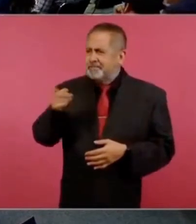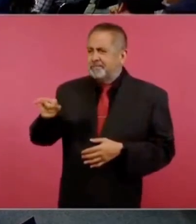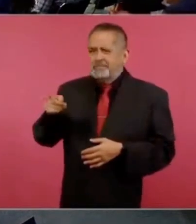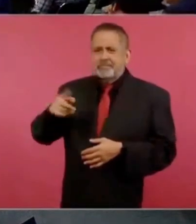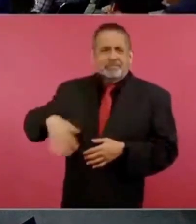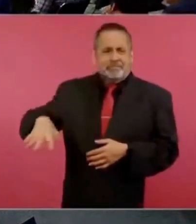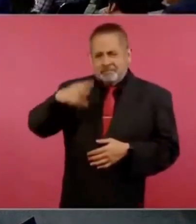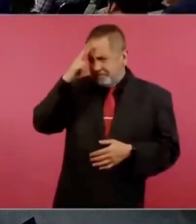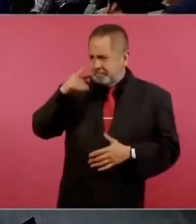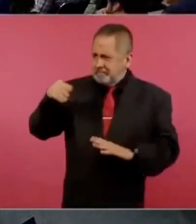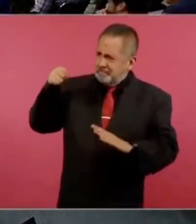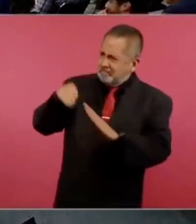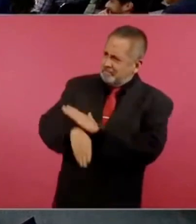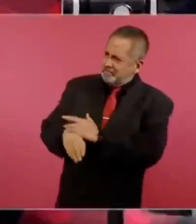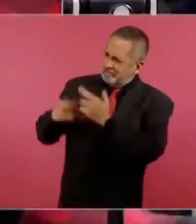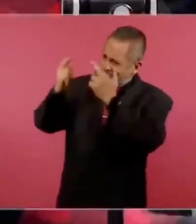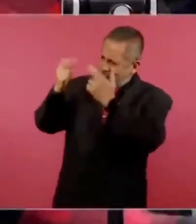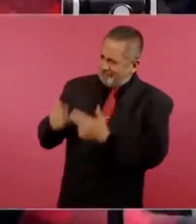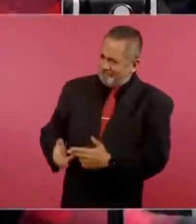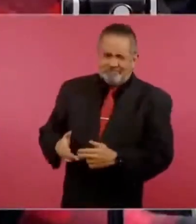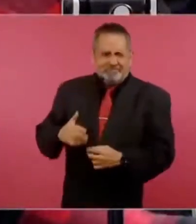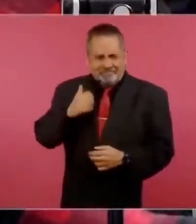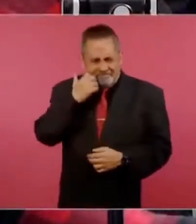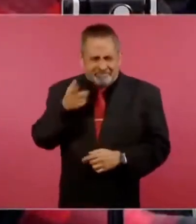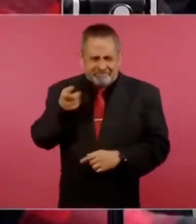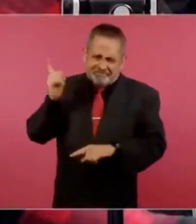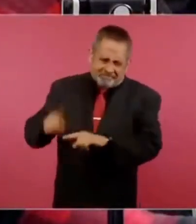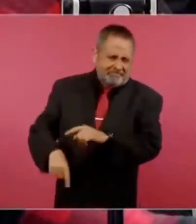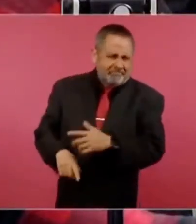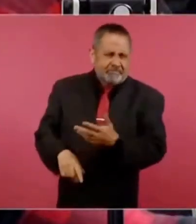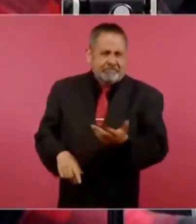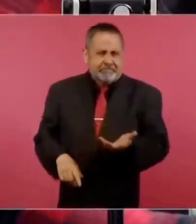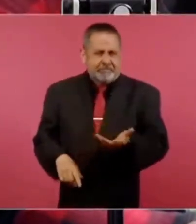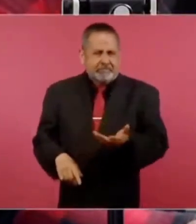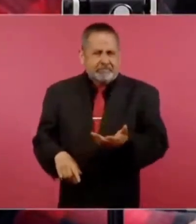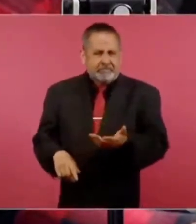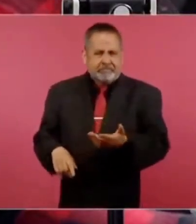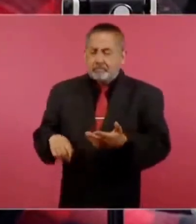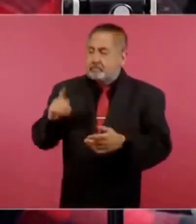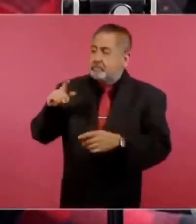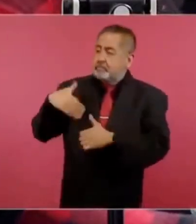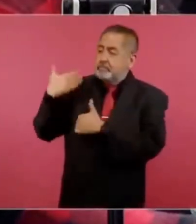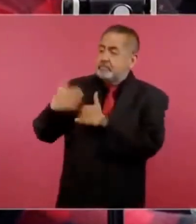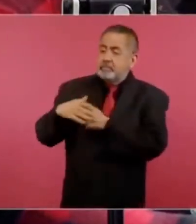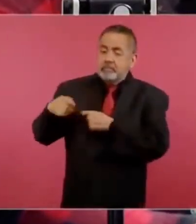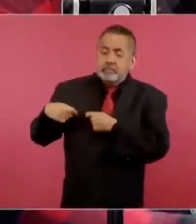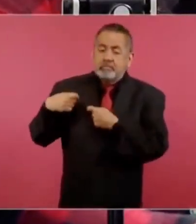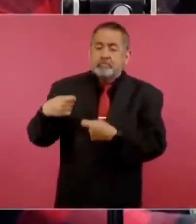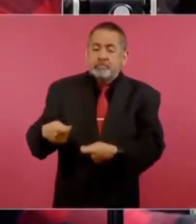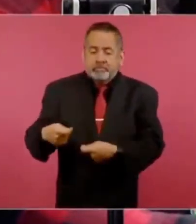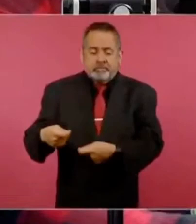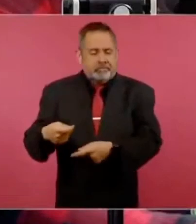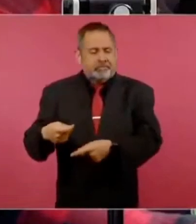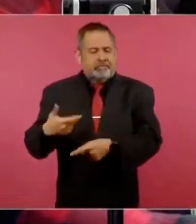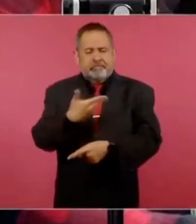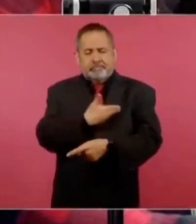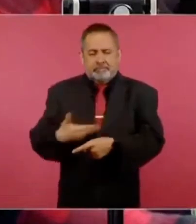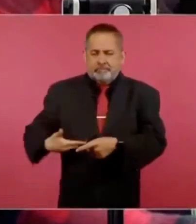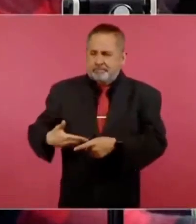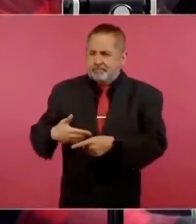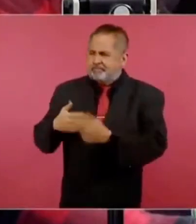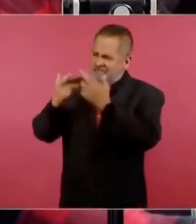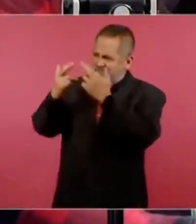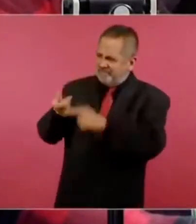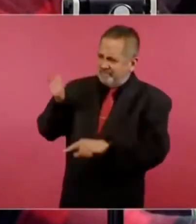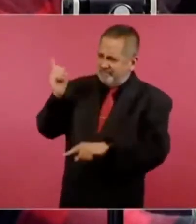este caso pues dinamitar a la próxima administración y